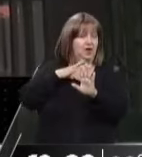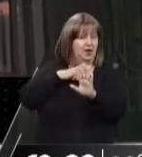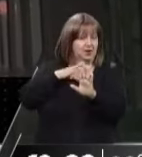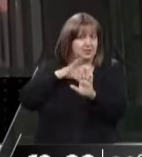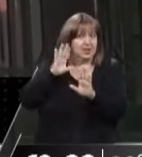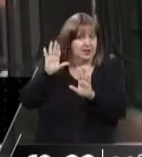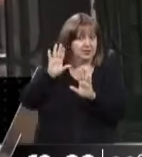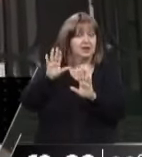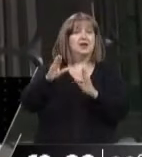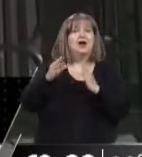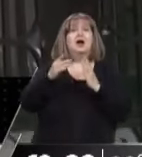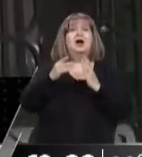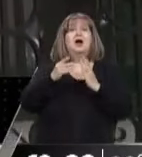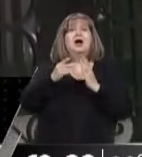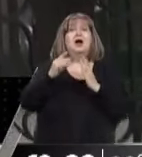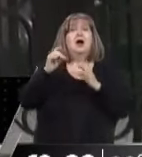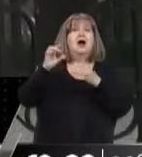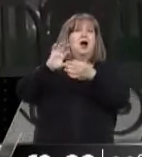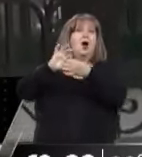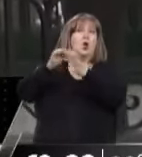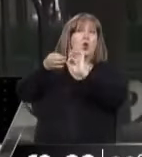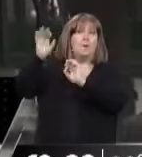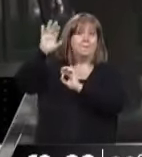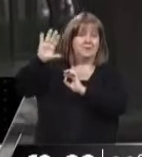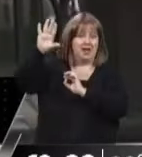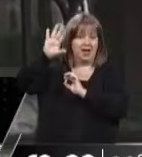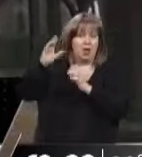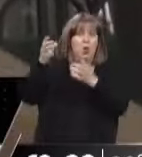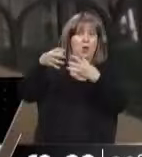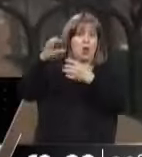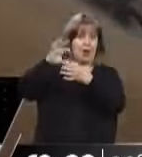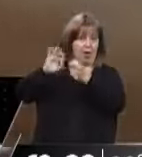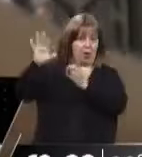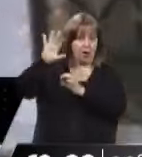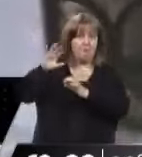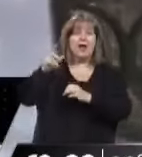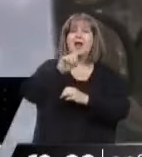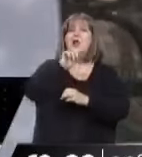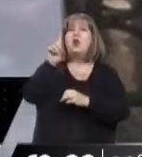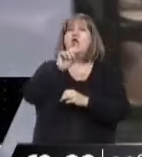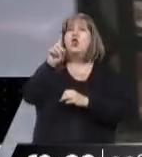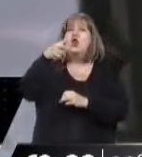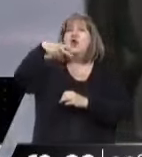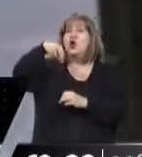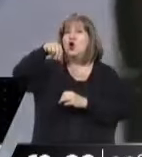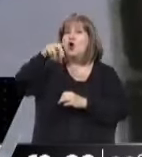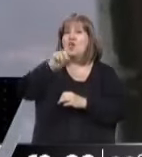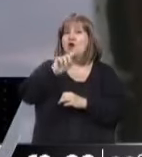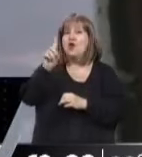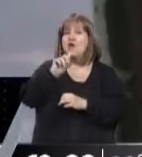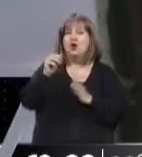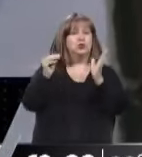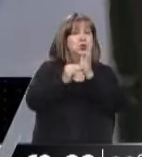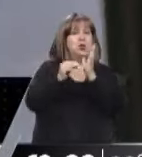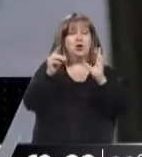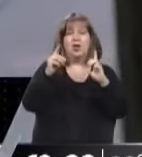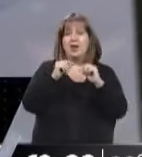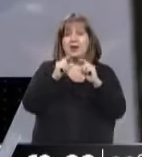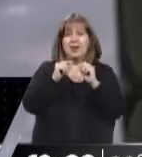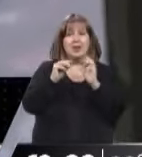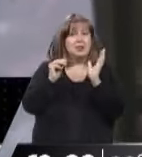Asuntos Exteriores, Unión Europea y Cooperación. Por lo tanto, y lo dicen no en grande, no se asignará ningún turno